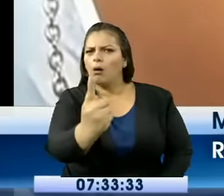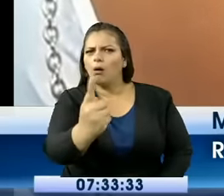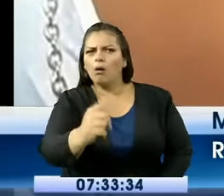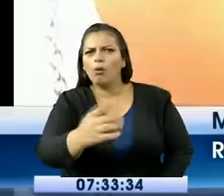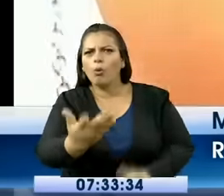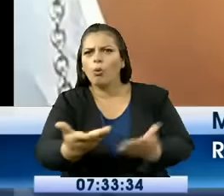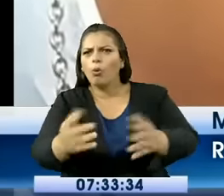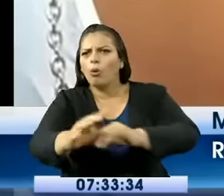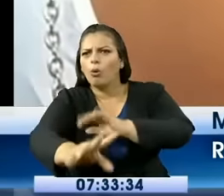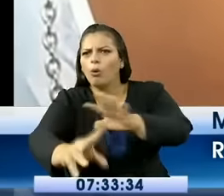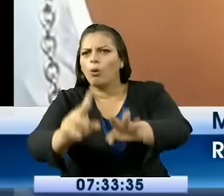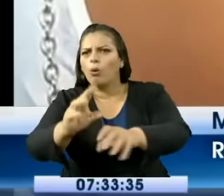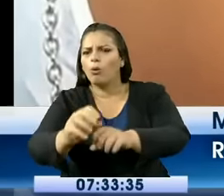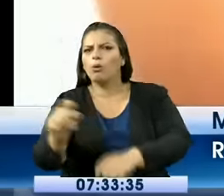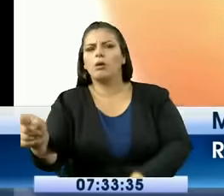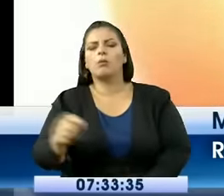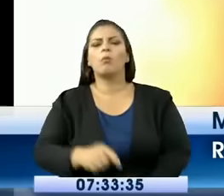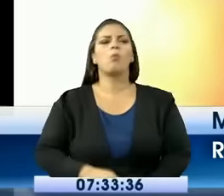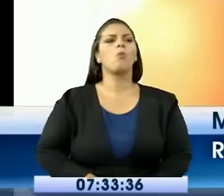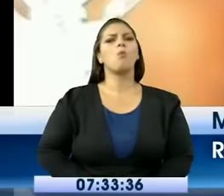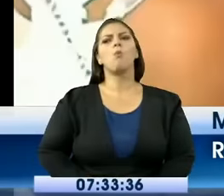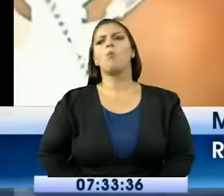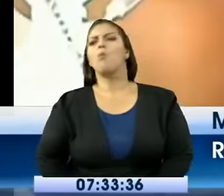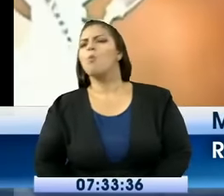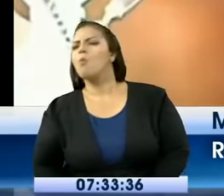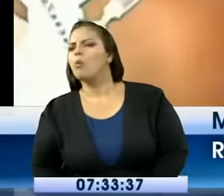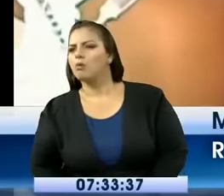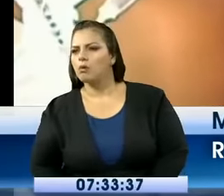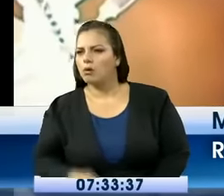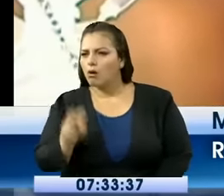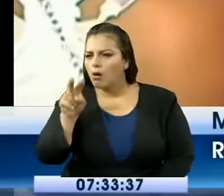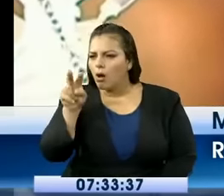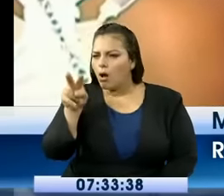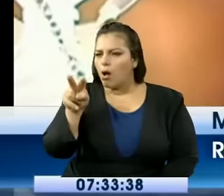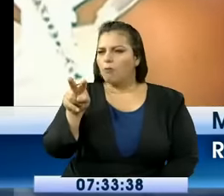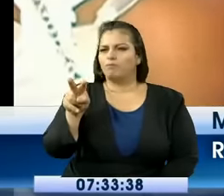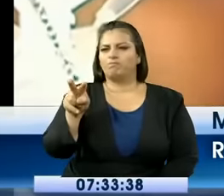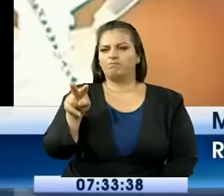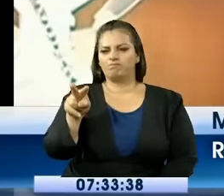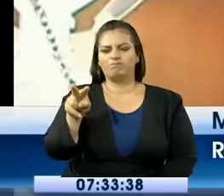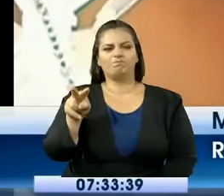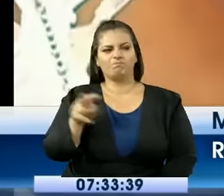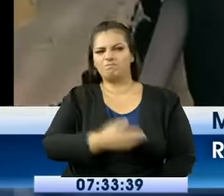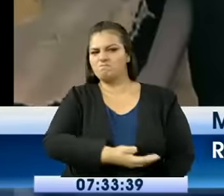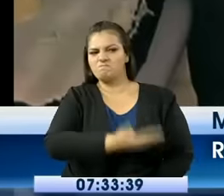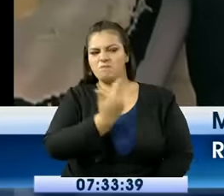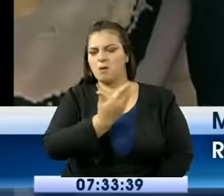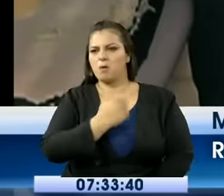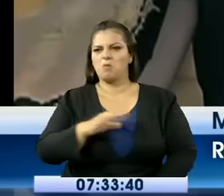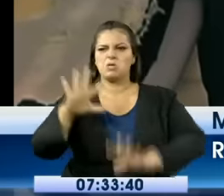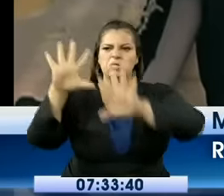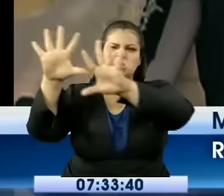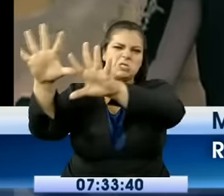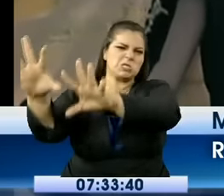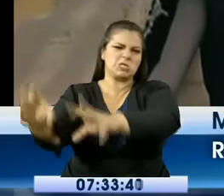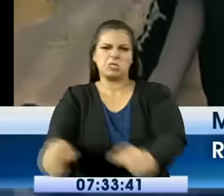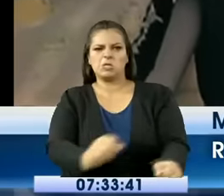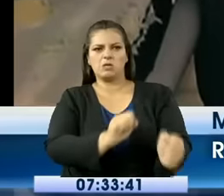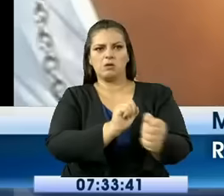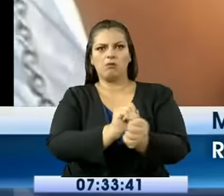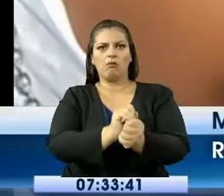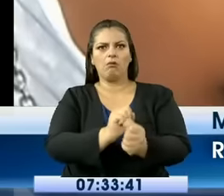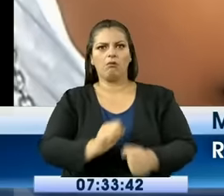habido para hoy día hacerlo las suyas de igual manera. Esta no sería la primera vez que el individuo cometería, según versión de los denunciantes, un